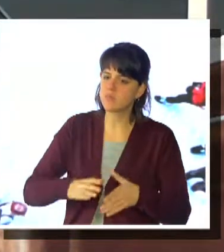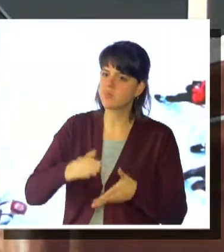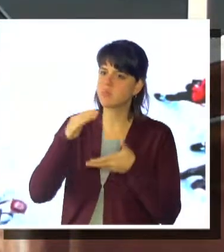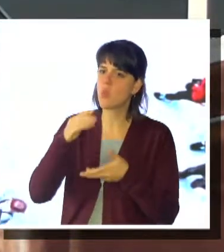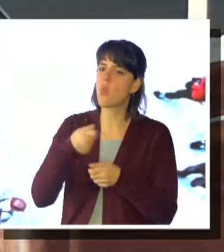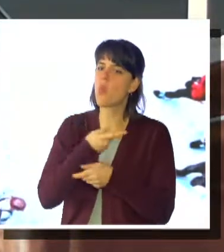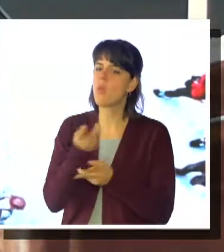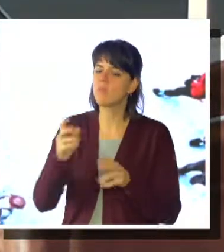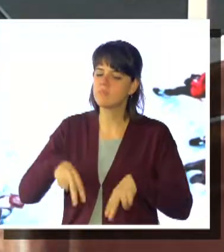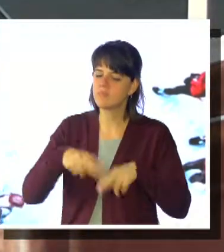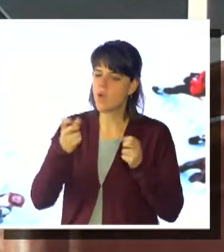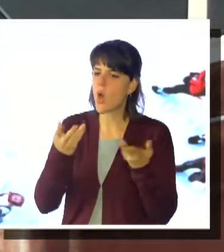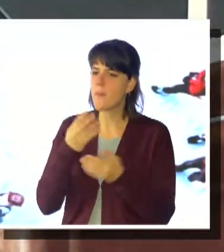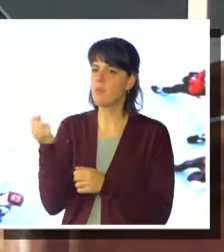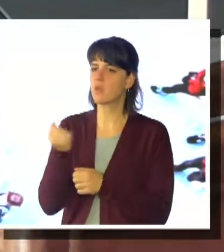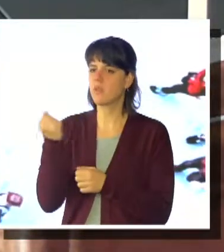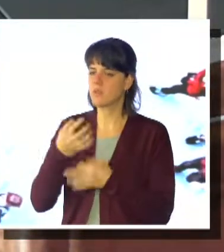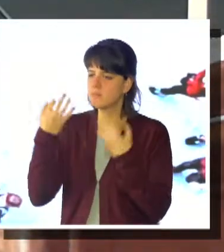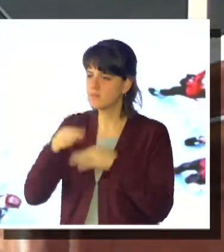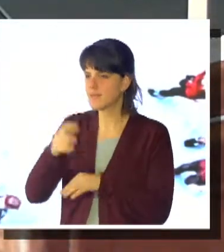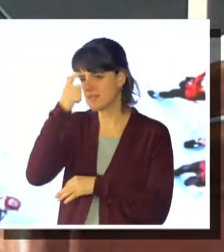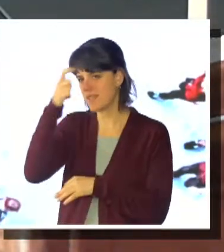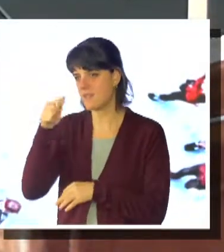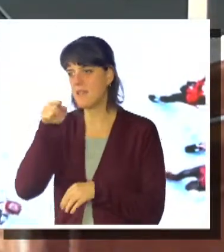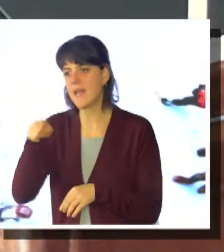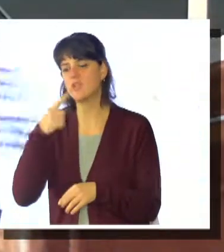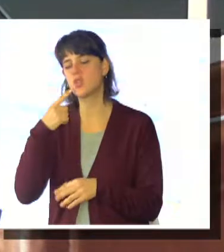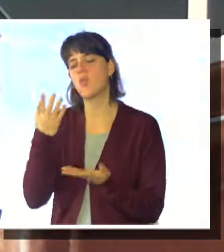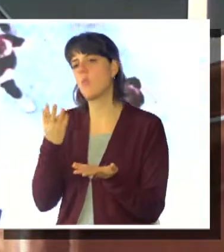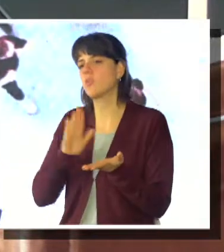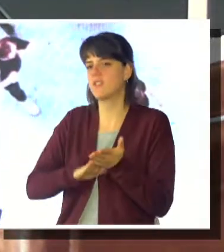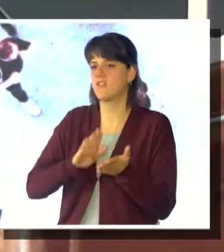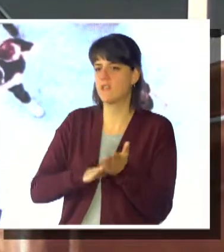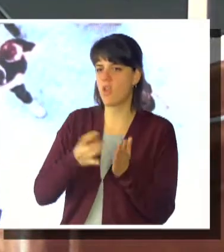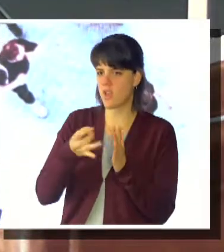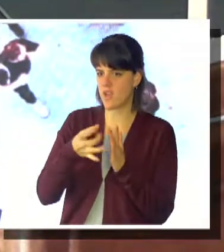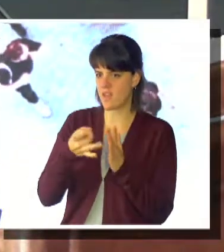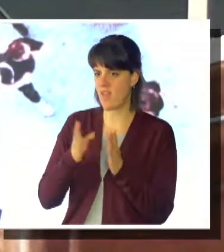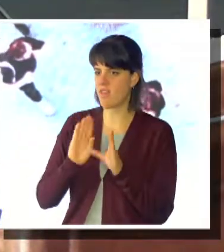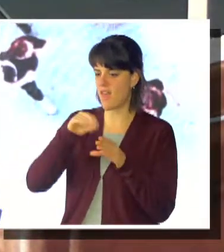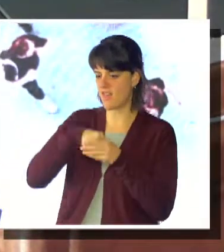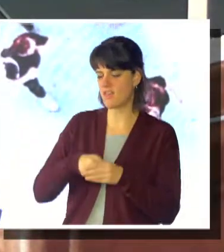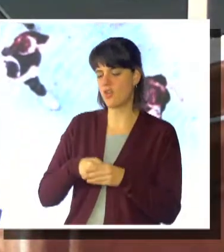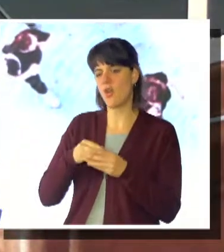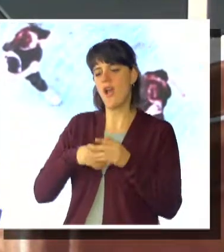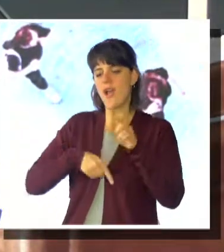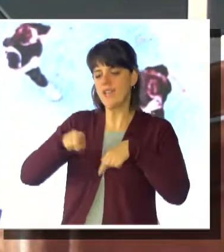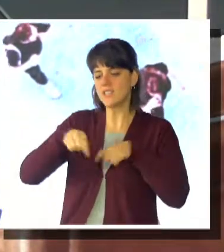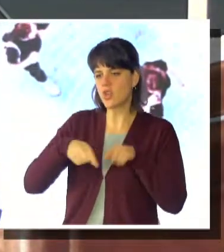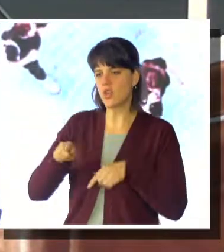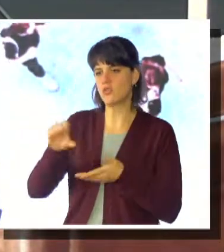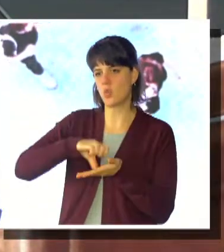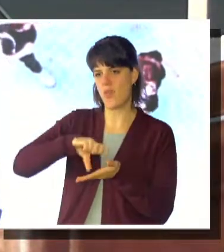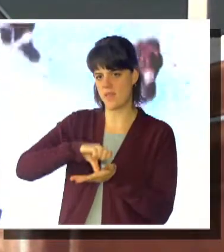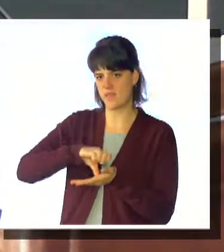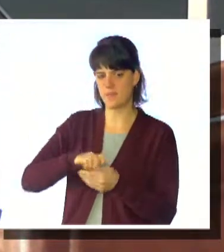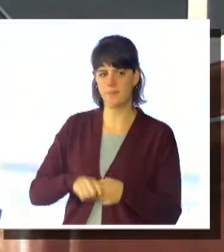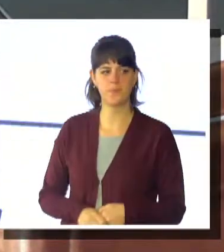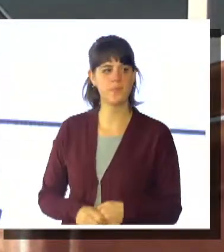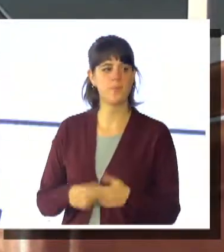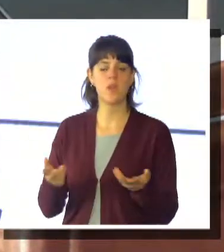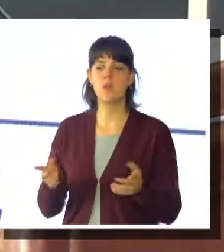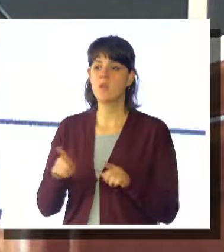el rigor científico. Y eso ha significado un cambio de calidad en la gestión de las ciudades, que, según los que